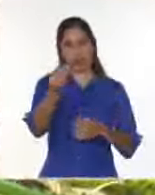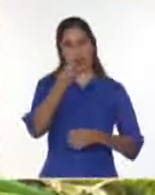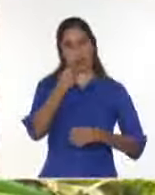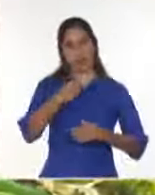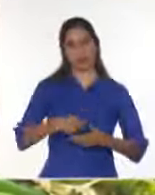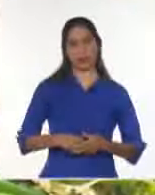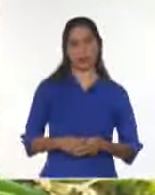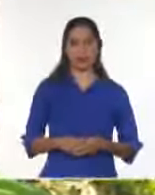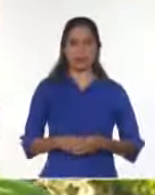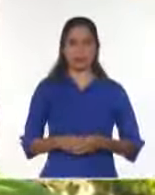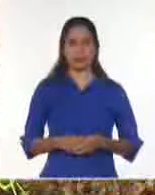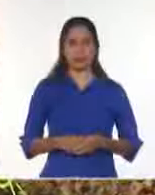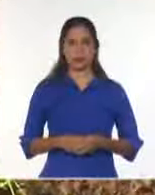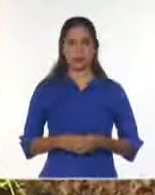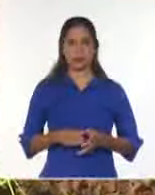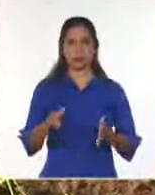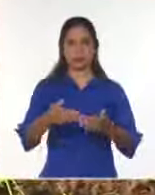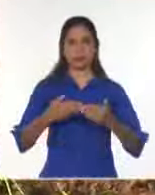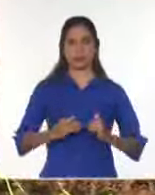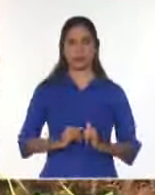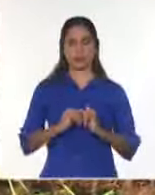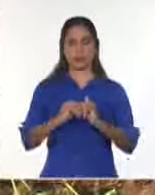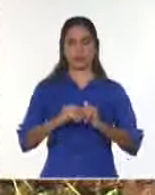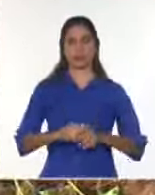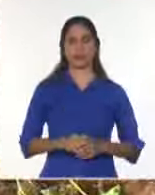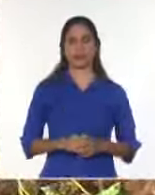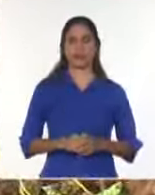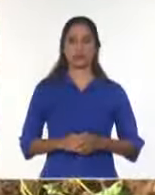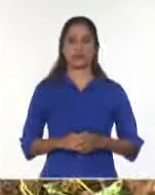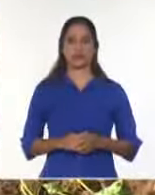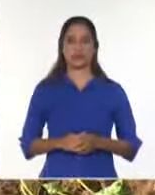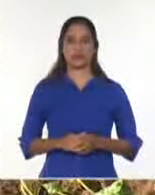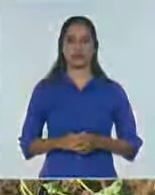Desde Cienfuegos, Eviezer Tamayo Zamora, Canal Cubano de Noticias.